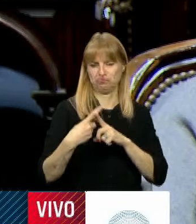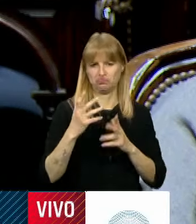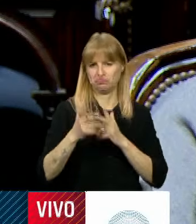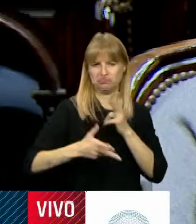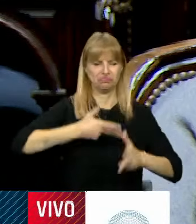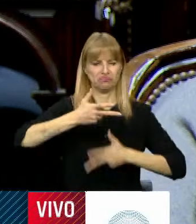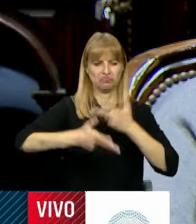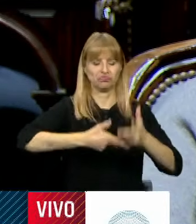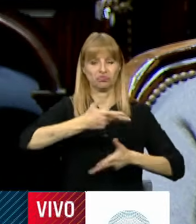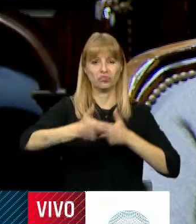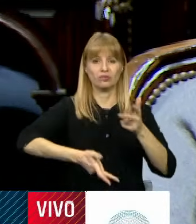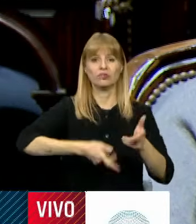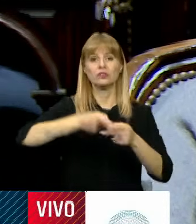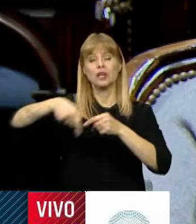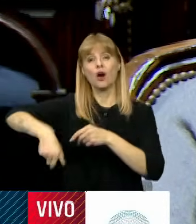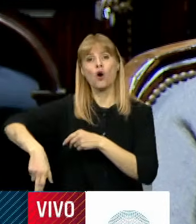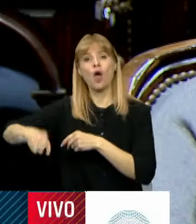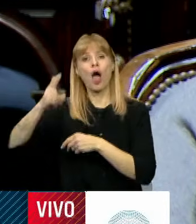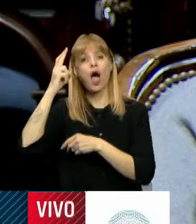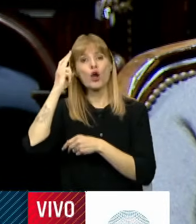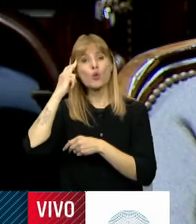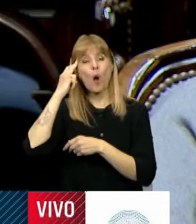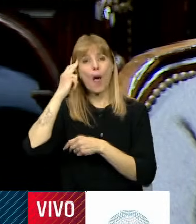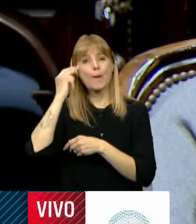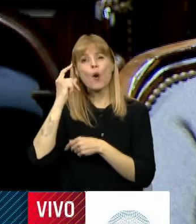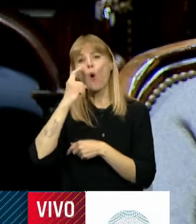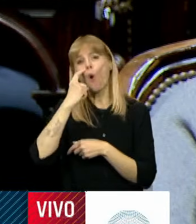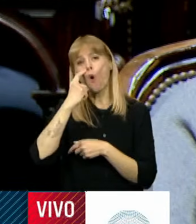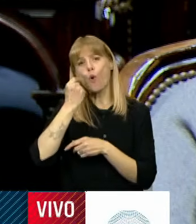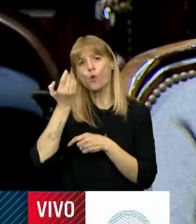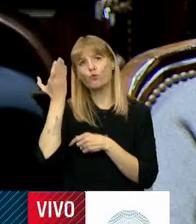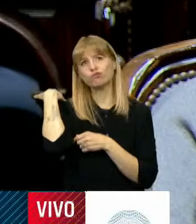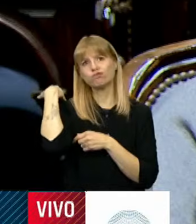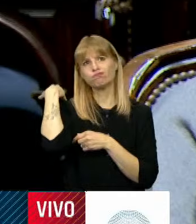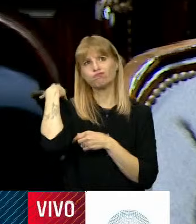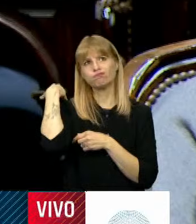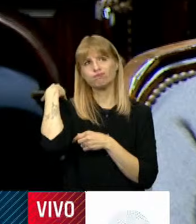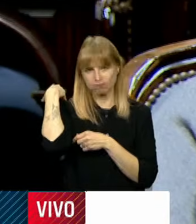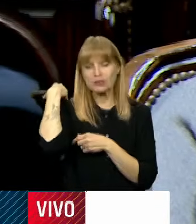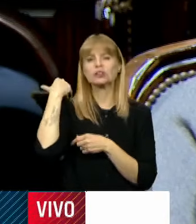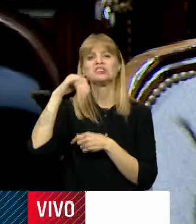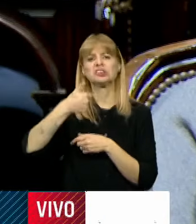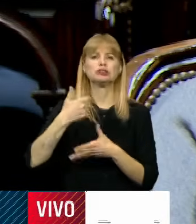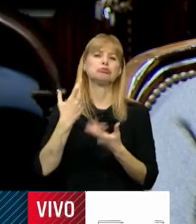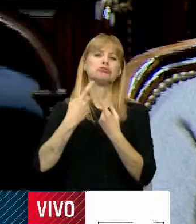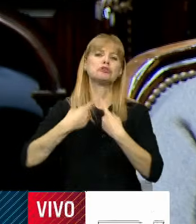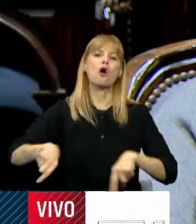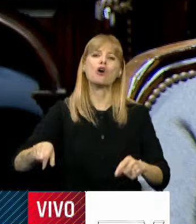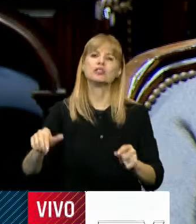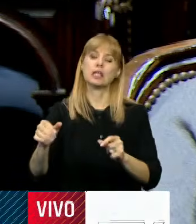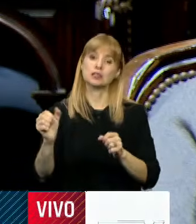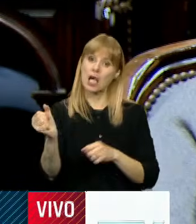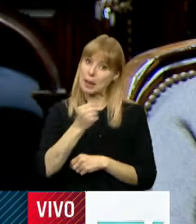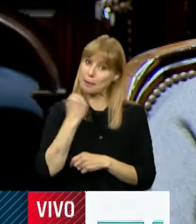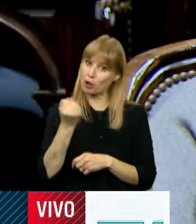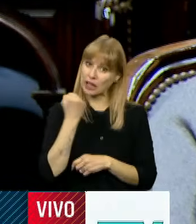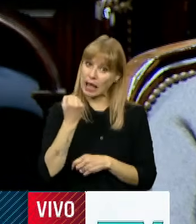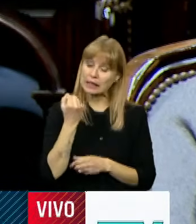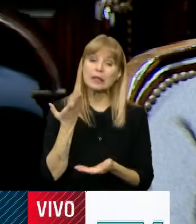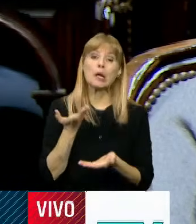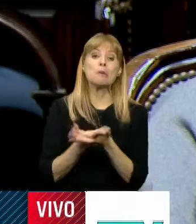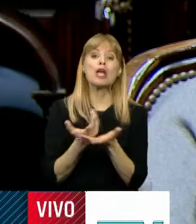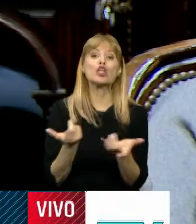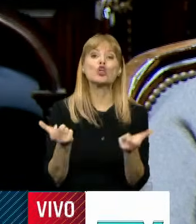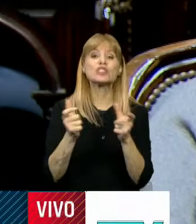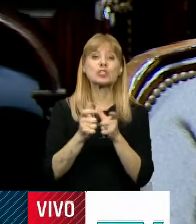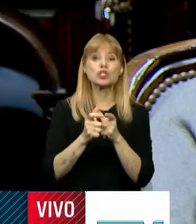Y ahora, el 9 de junio pasaron cosas importantes, ¿no? Este periodo de sesión es la